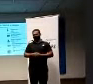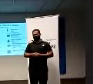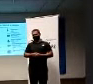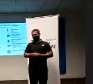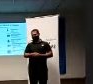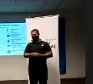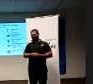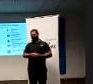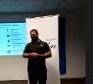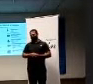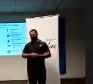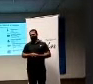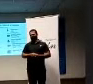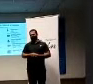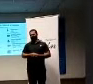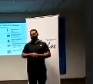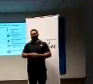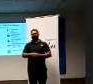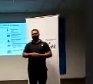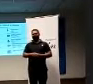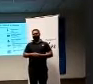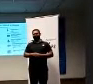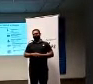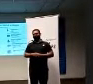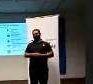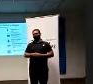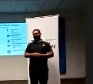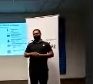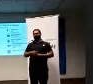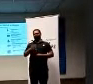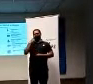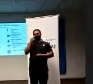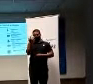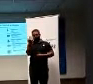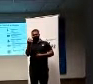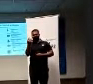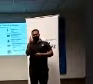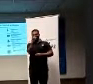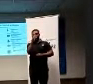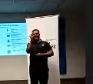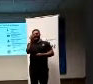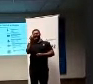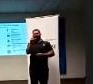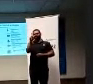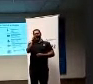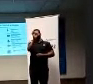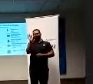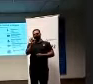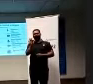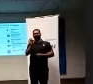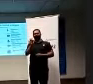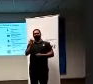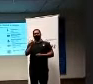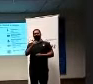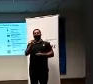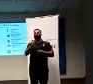15% necesitaron la unidad de terapia intensiva. También se tiene casos en embarazadas, que